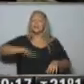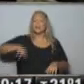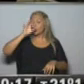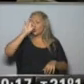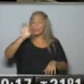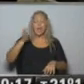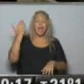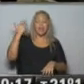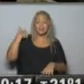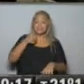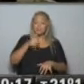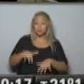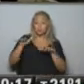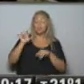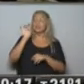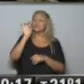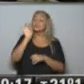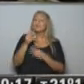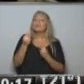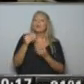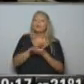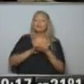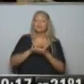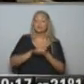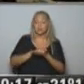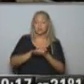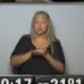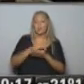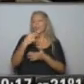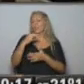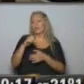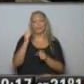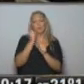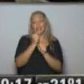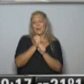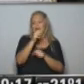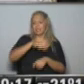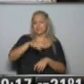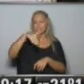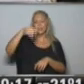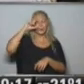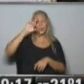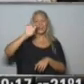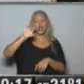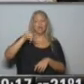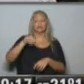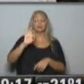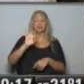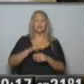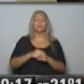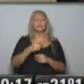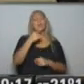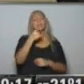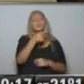colapsado. Y esto solamente se va a resolver haciendo la obra del Medrano. Cuando usted dice que la